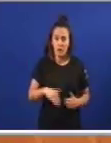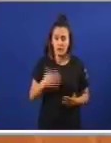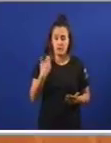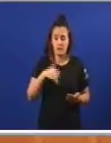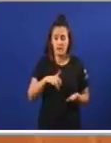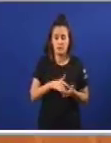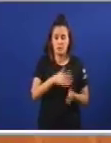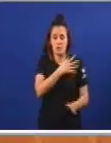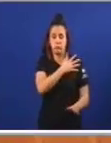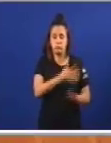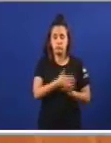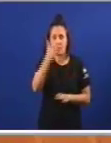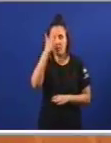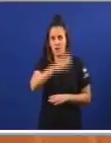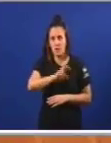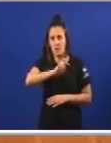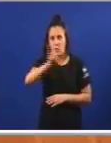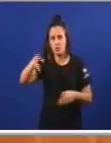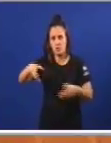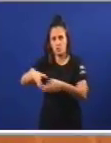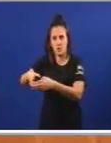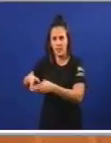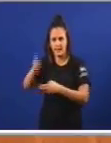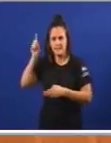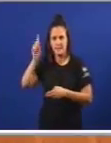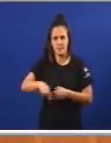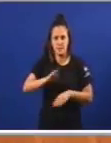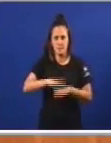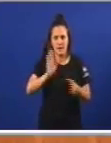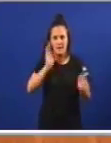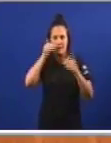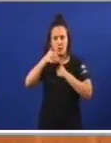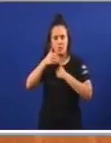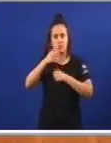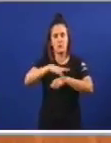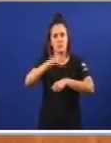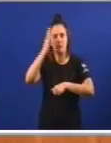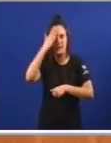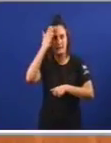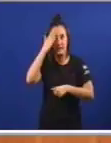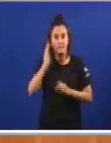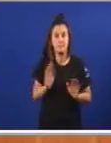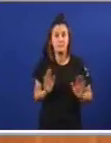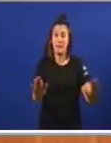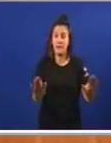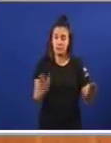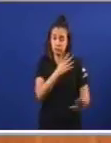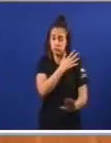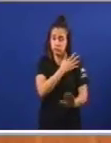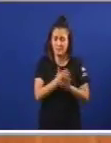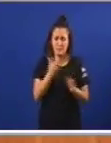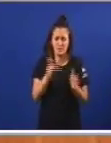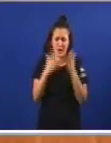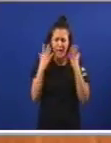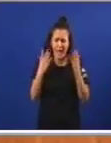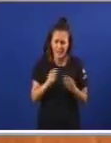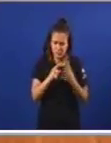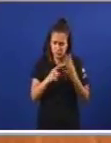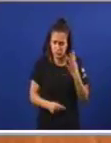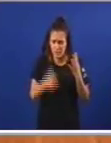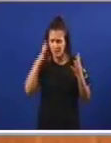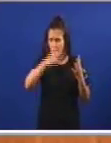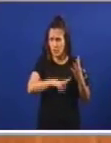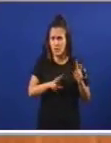denuncia tamén noutras unidades de atención da saúde mental. A pesar de todas esas denuncias en